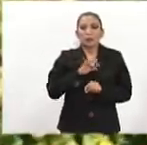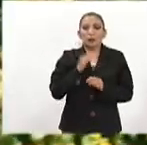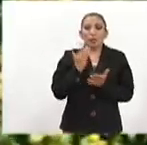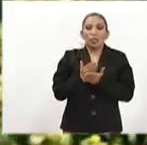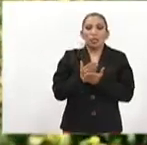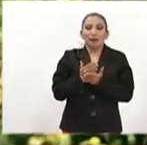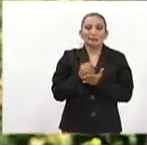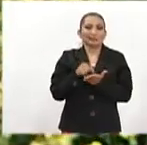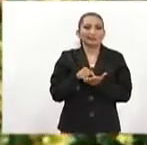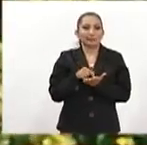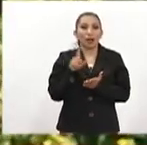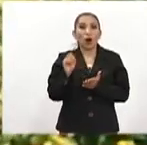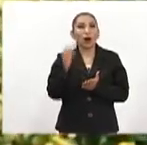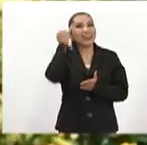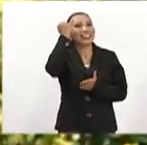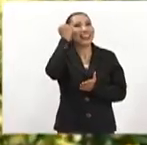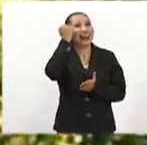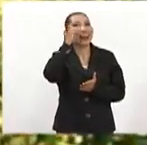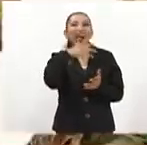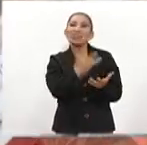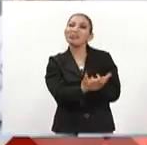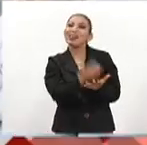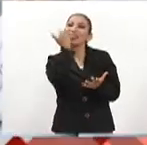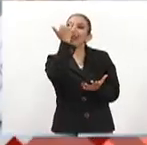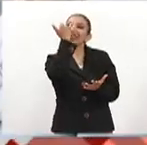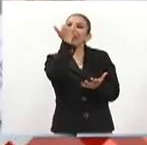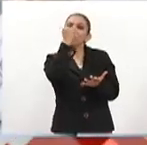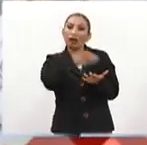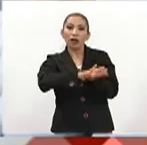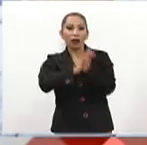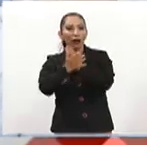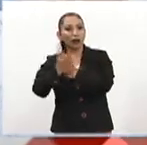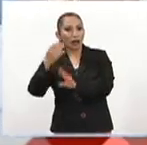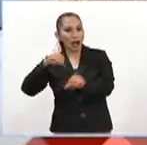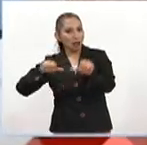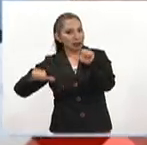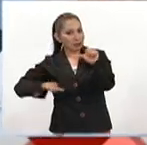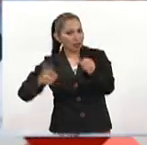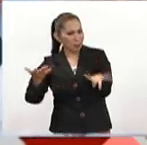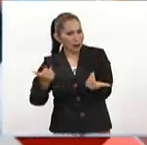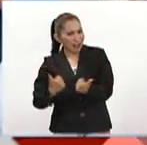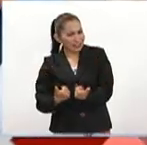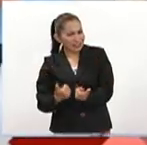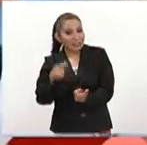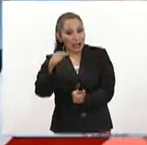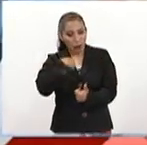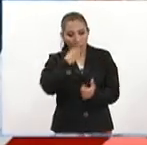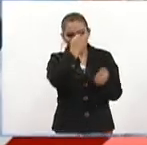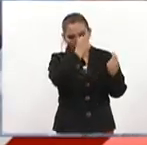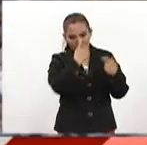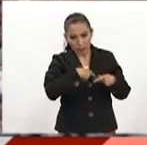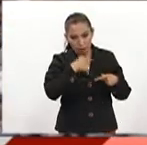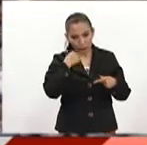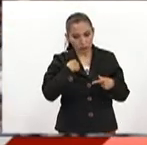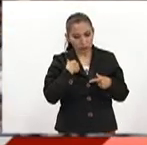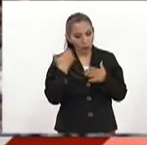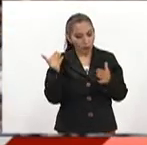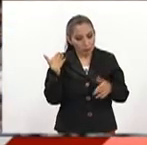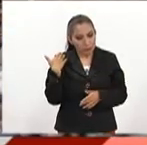que casi nunca pasamos de la idea a la acción. Bueno, yo se los comparto con mi experiencia personal. Yo